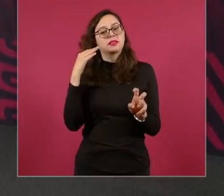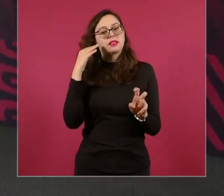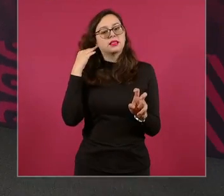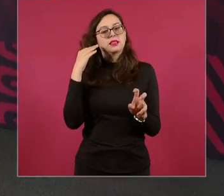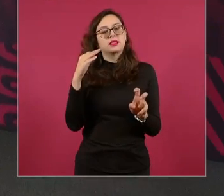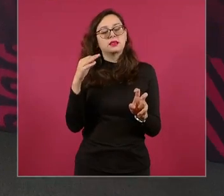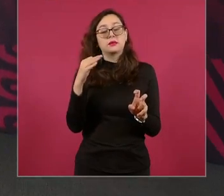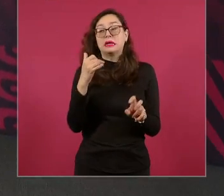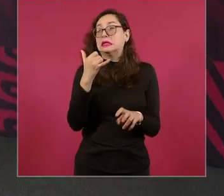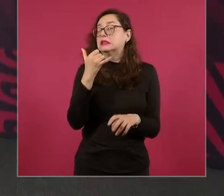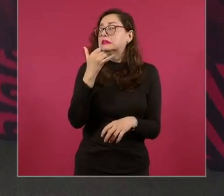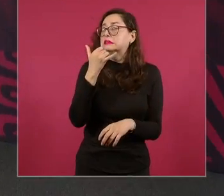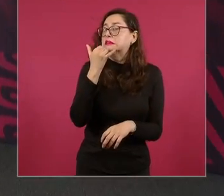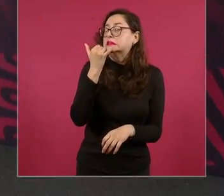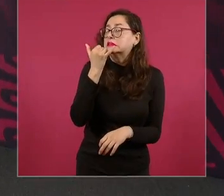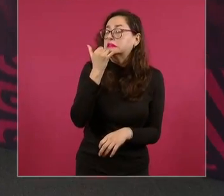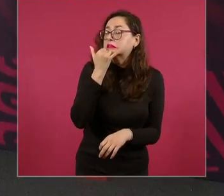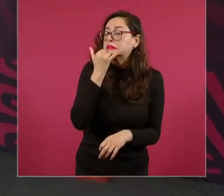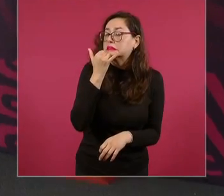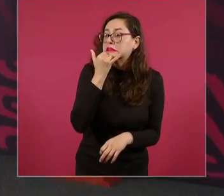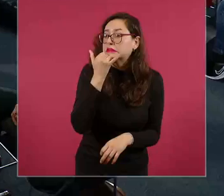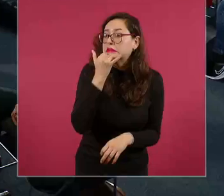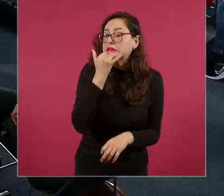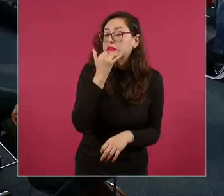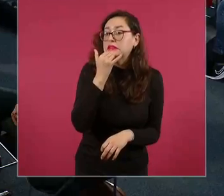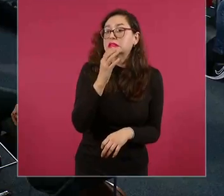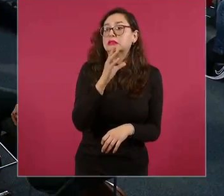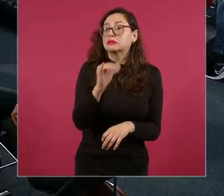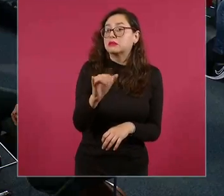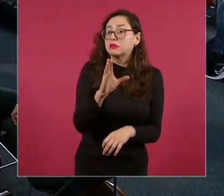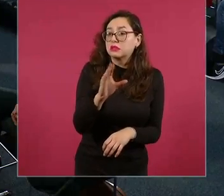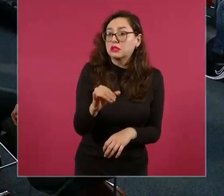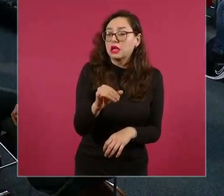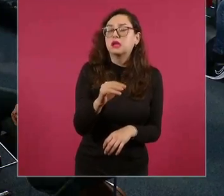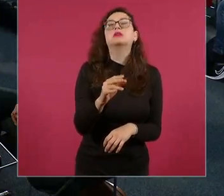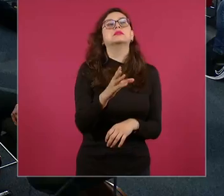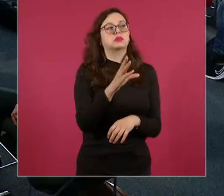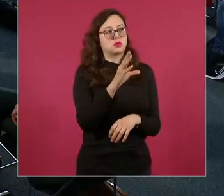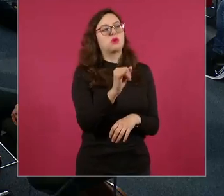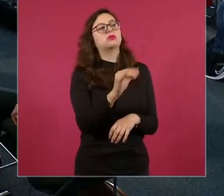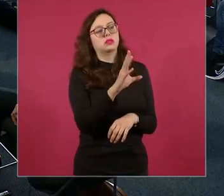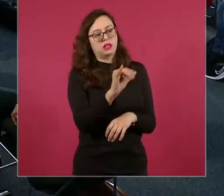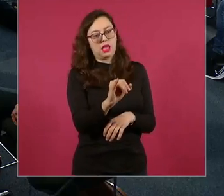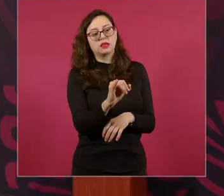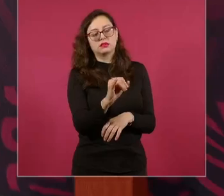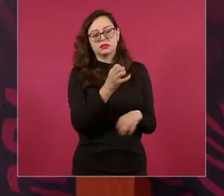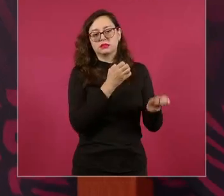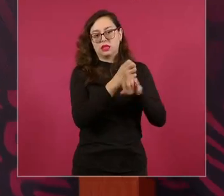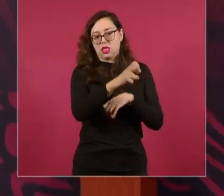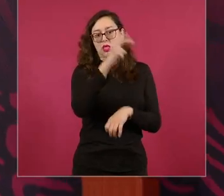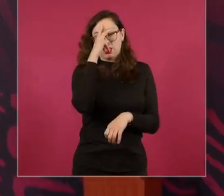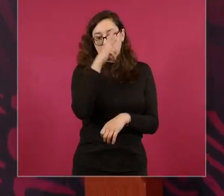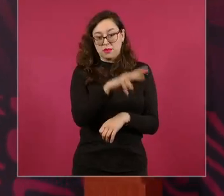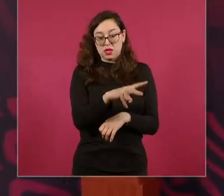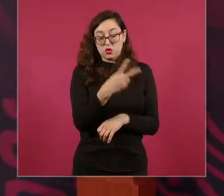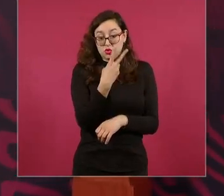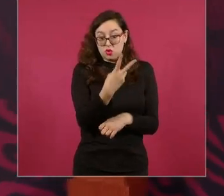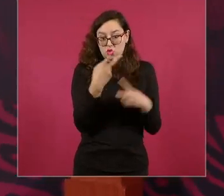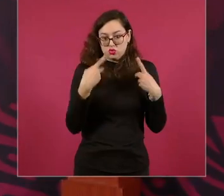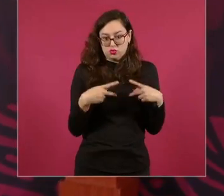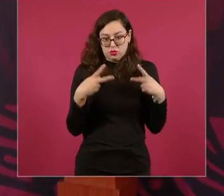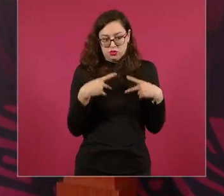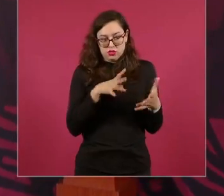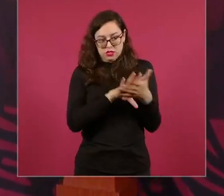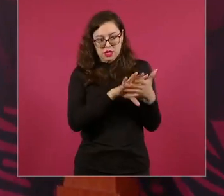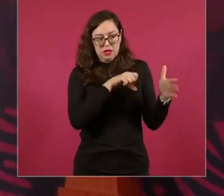perdón o Cuautitlán Cuautitlán Cuautitlán de lo de los